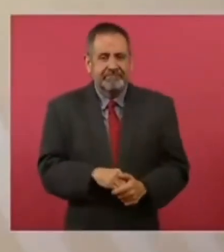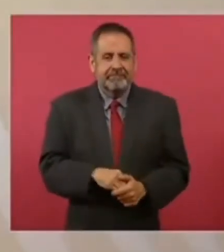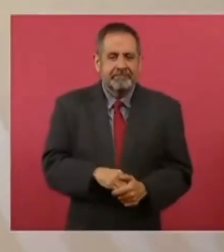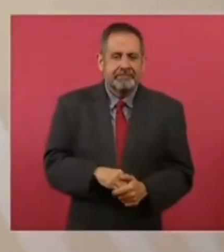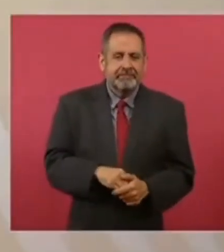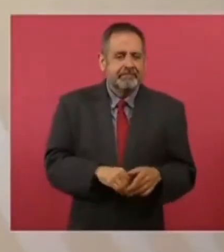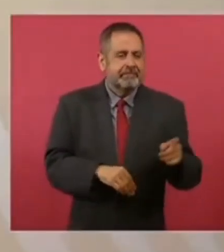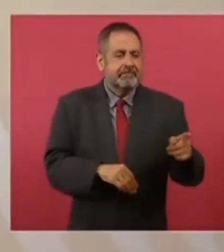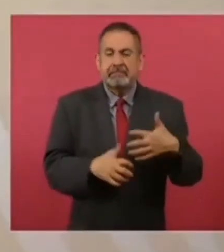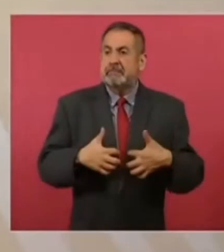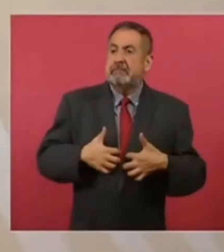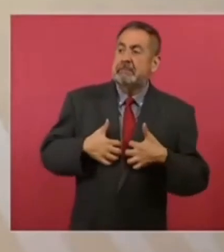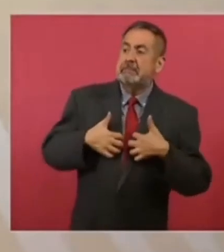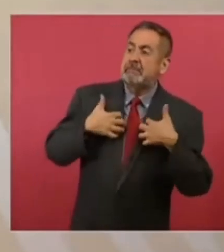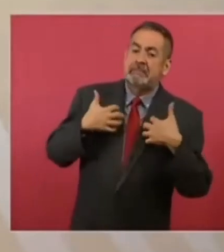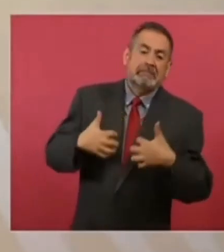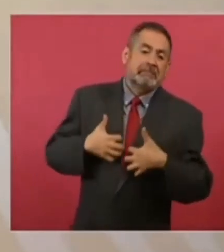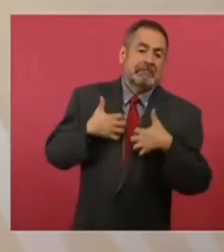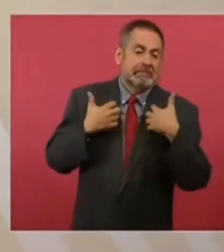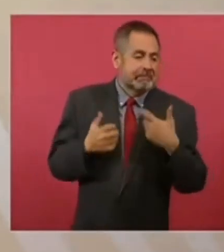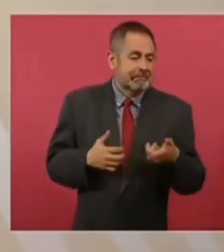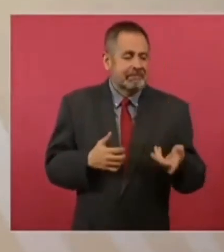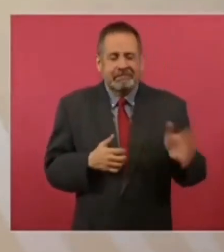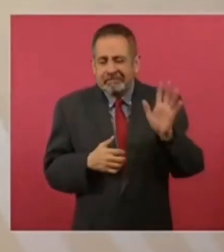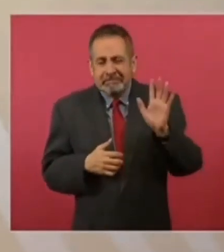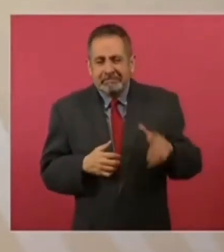que nada más hacen coraje, pero